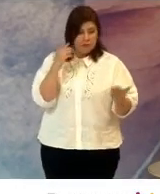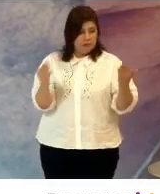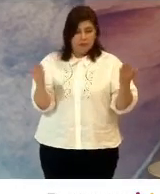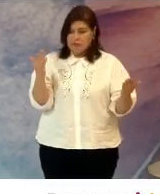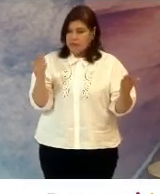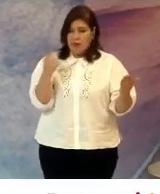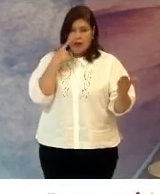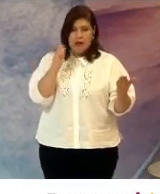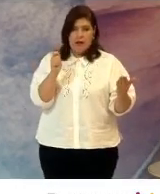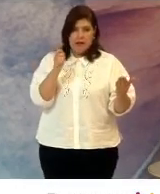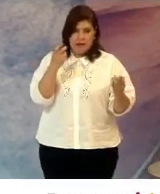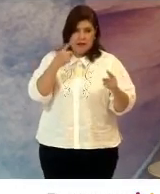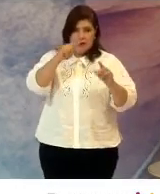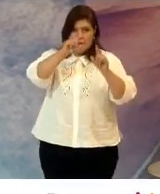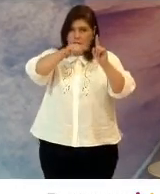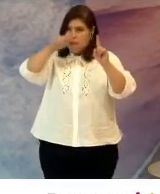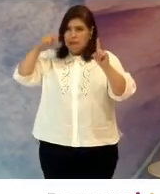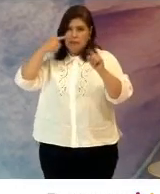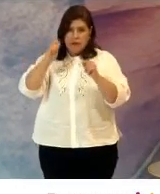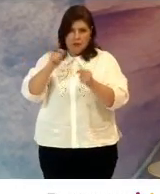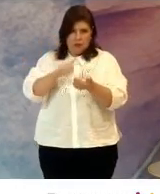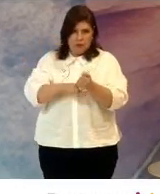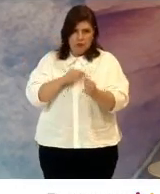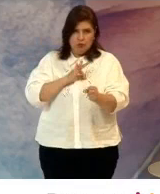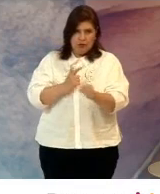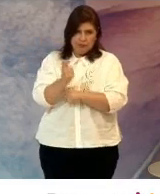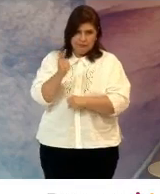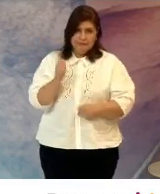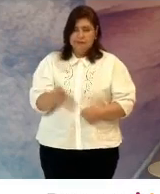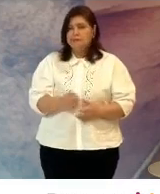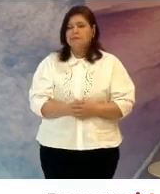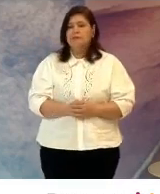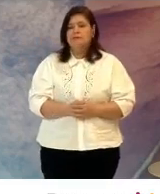indicadores. Muy bien, ahora,